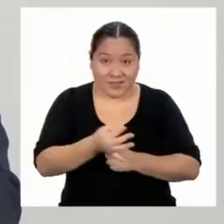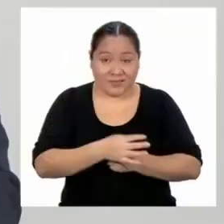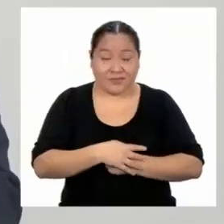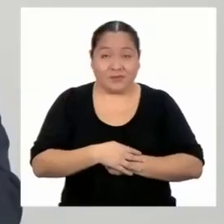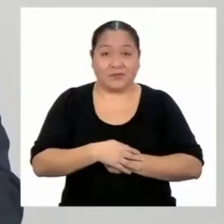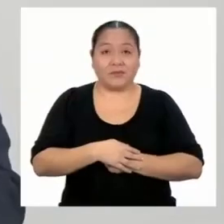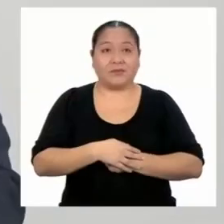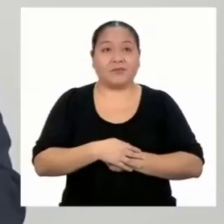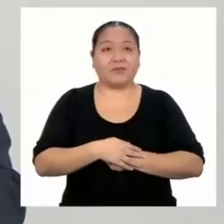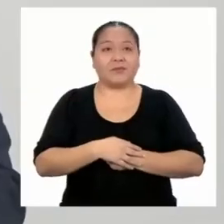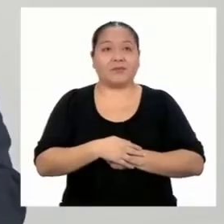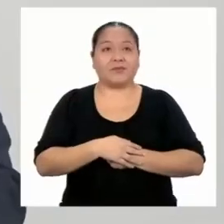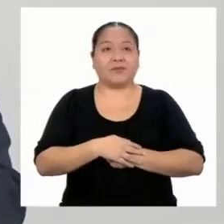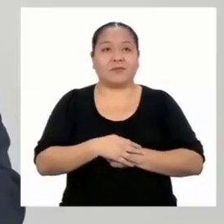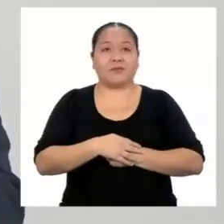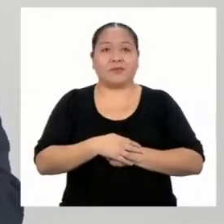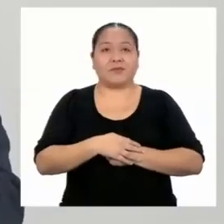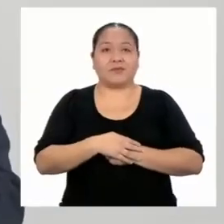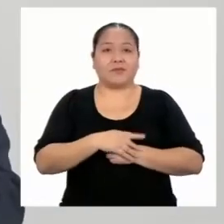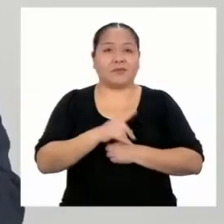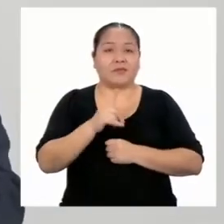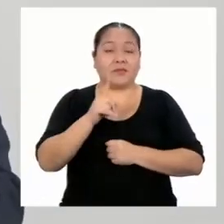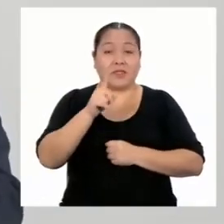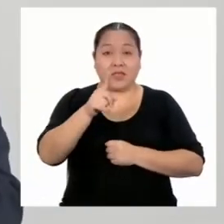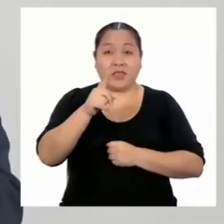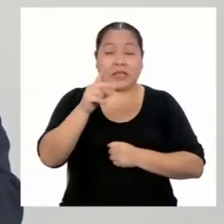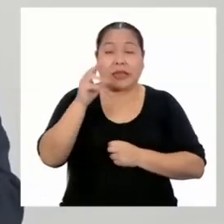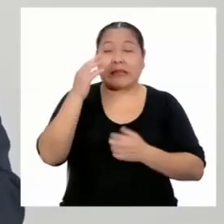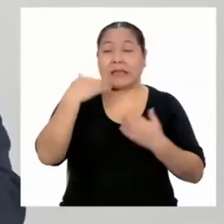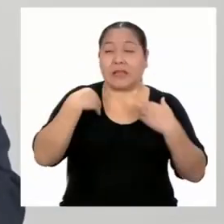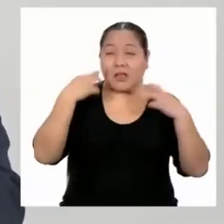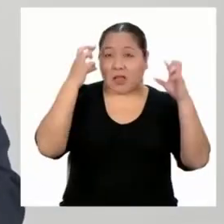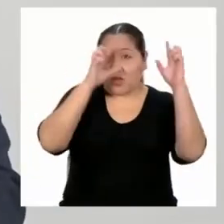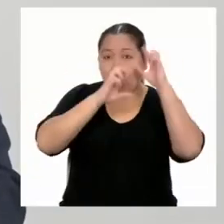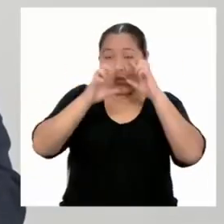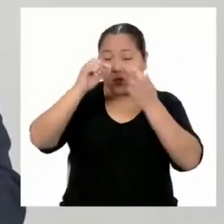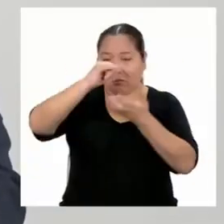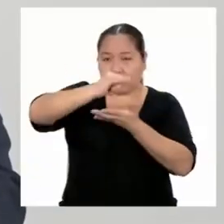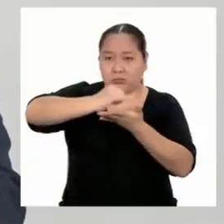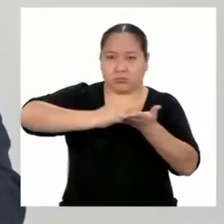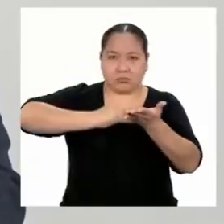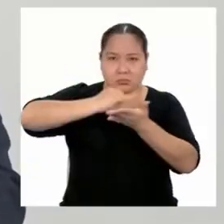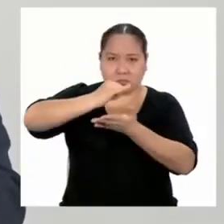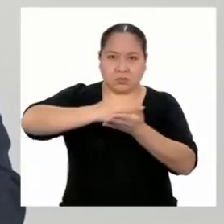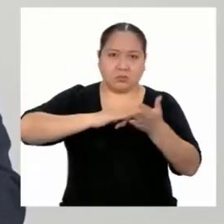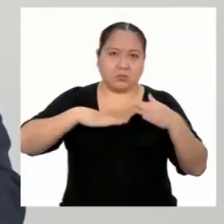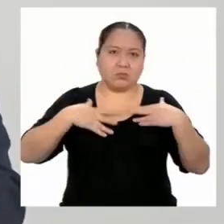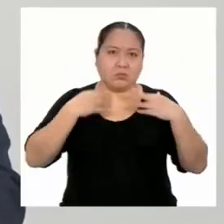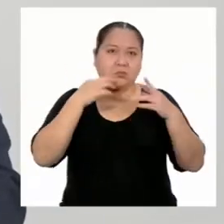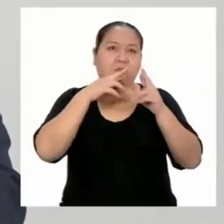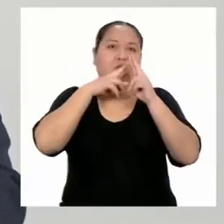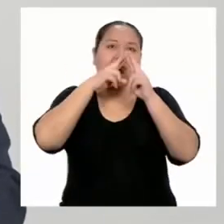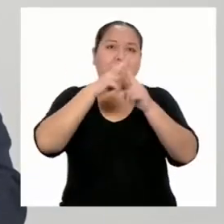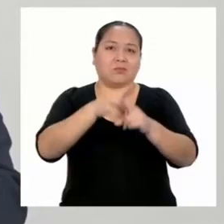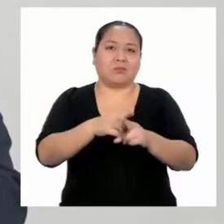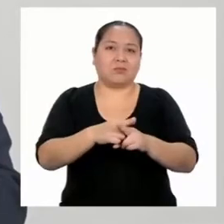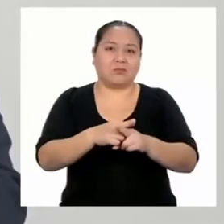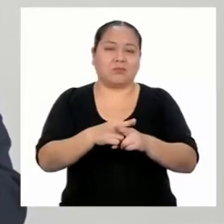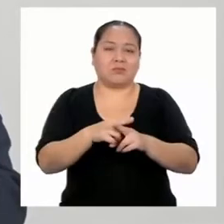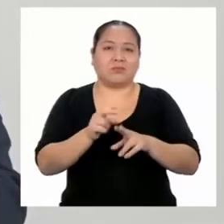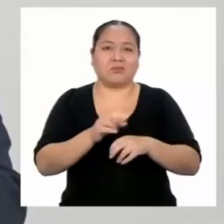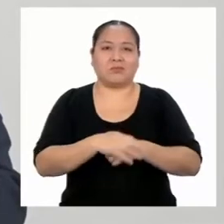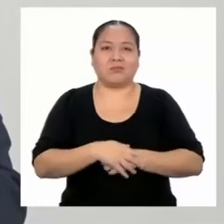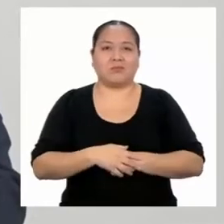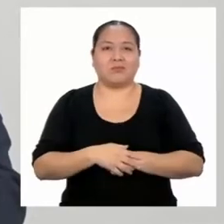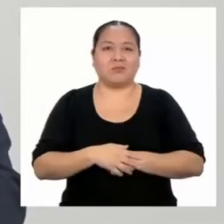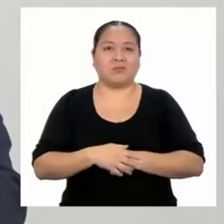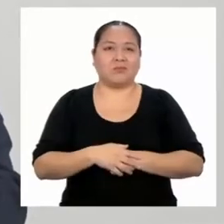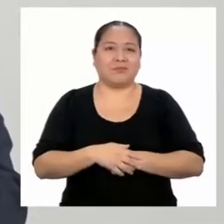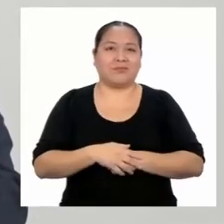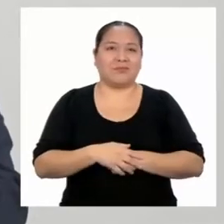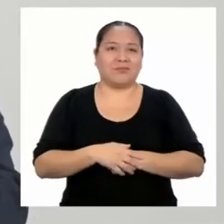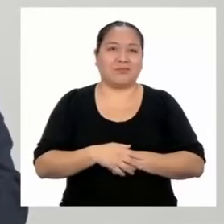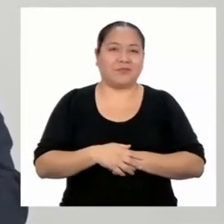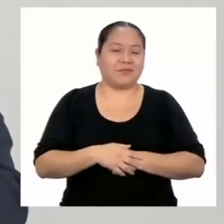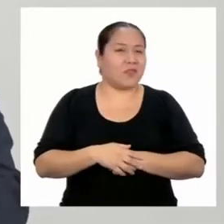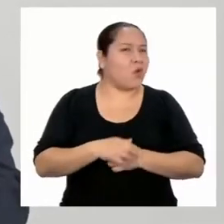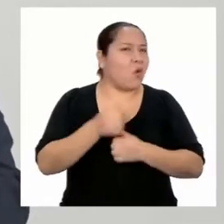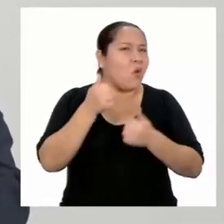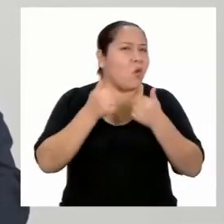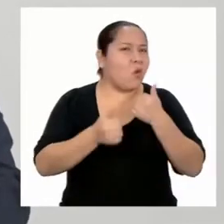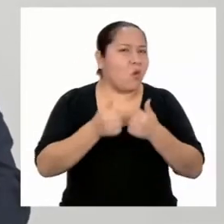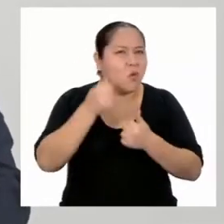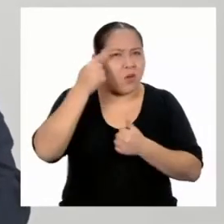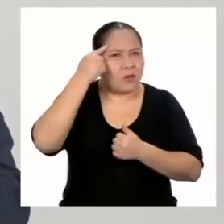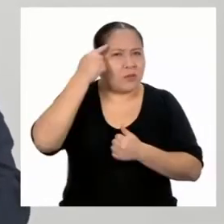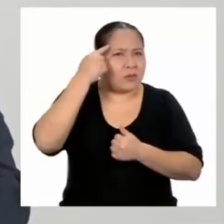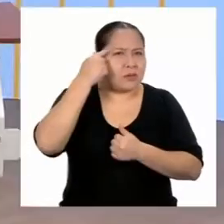si las hay, no olviden mandarlas porque podríamos responder tus dudas en el bloque final. ¿Cuál